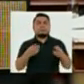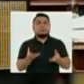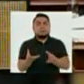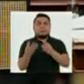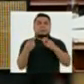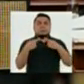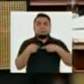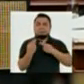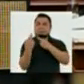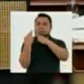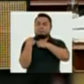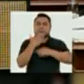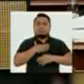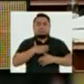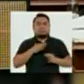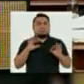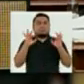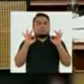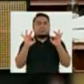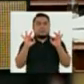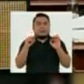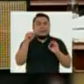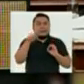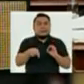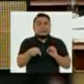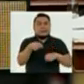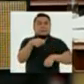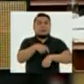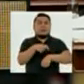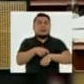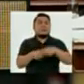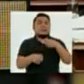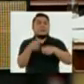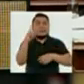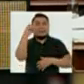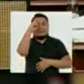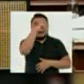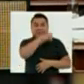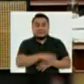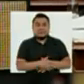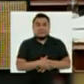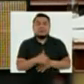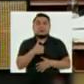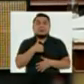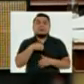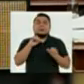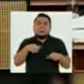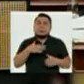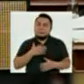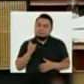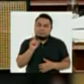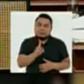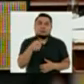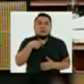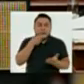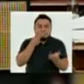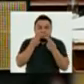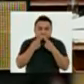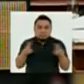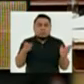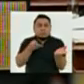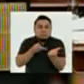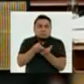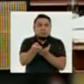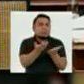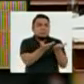normas se hacen pequeñas modificaciones de acuerdo a lo que él pide si alguna no se cumple no la reclama y hace otro pedido de confianza